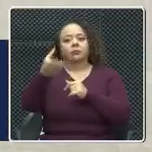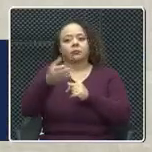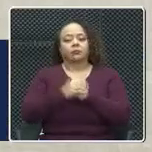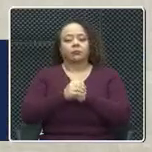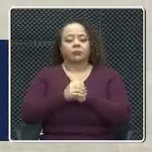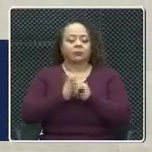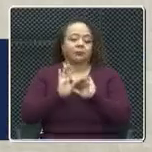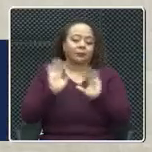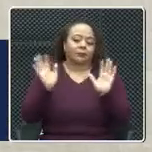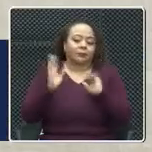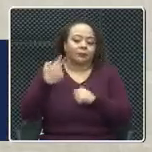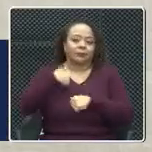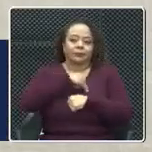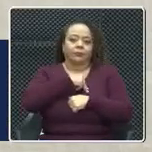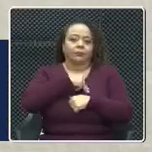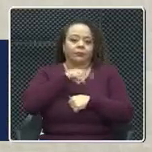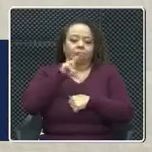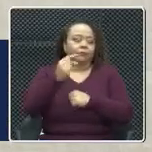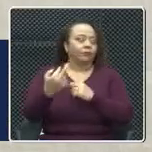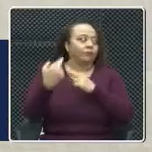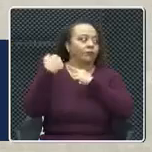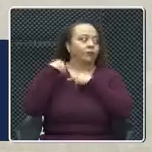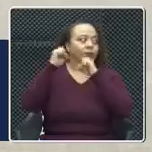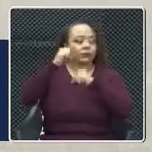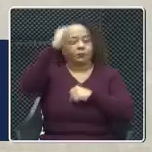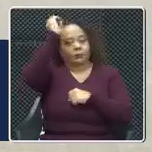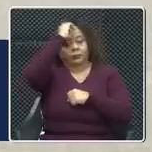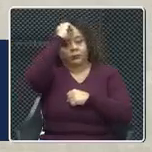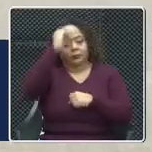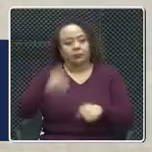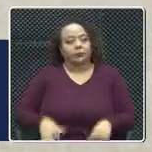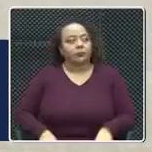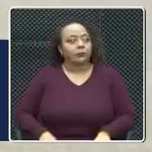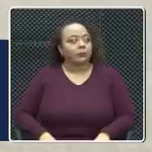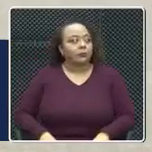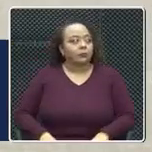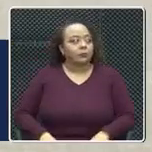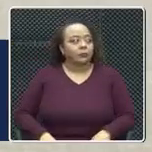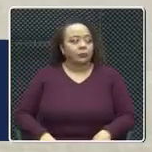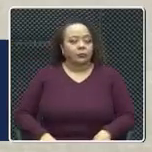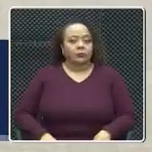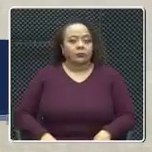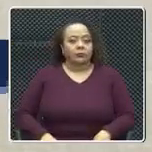en las que definitivamente no nos compete poder opinar al respecto. Ok.